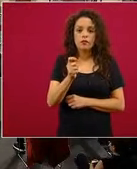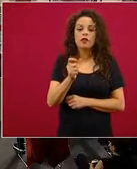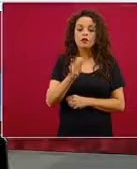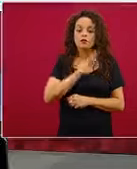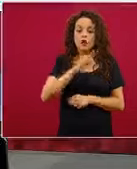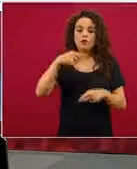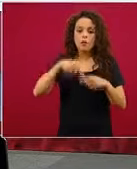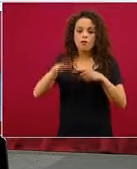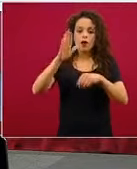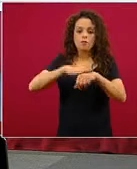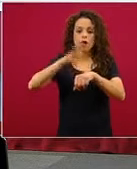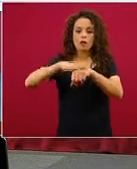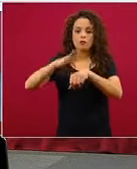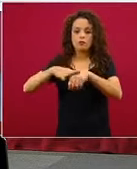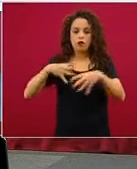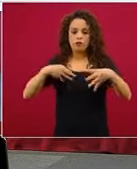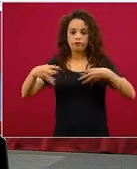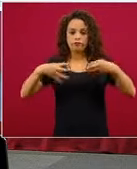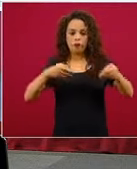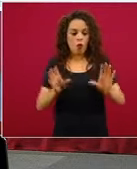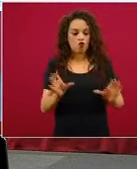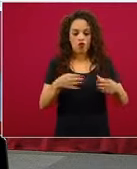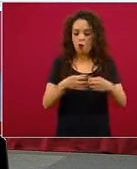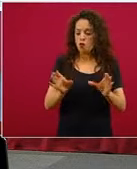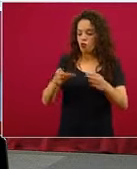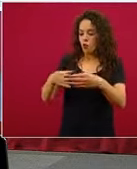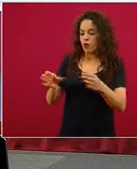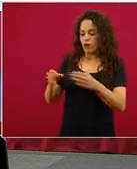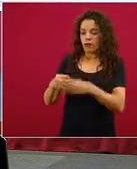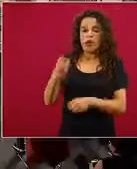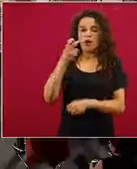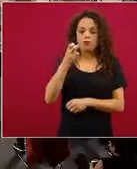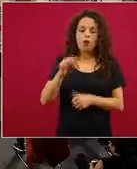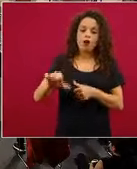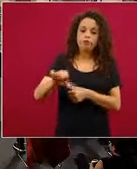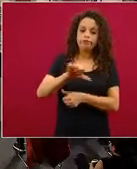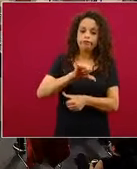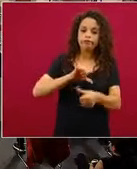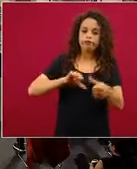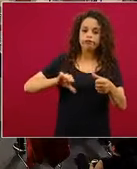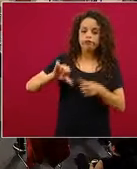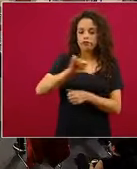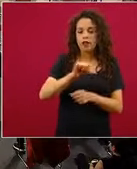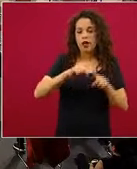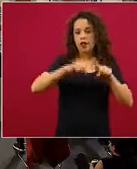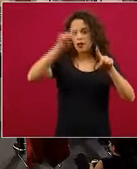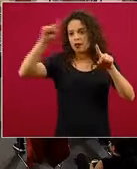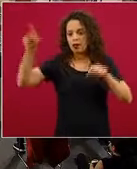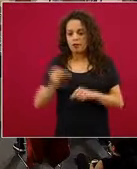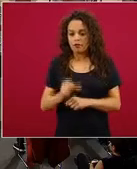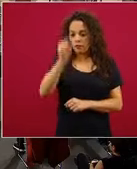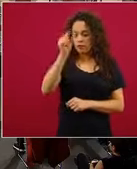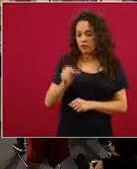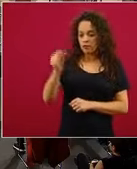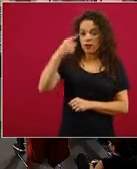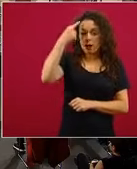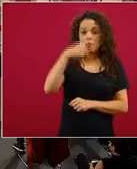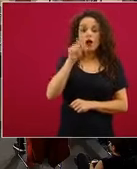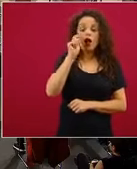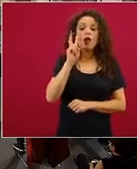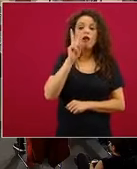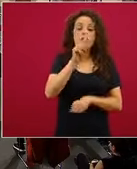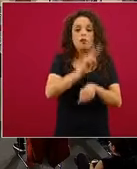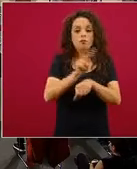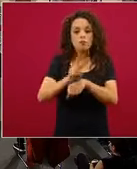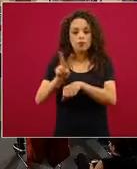incrementando en la comunidad. Entonces vamos a estar alternando este gráfico con los otros ya conocidos para poder estar dando un seguimiento a los